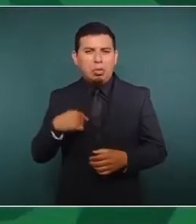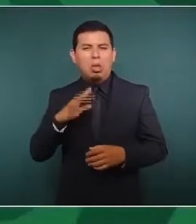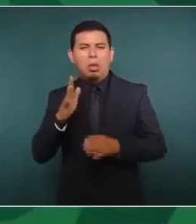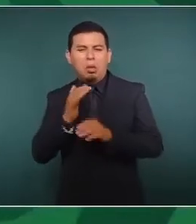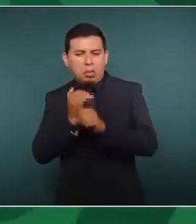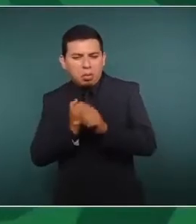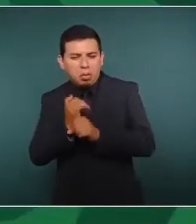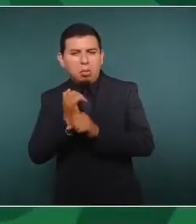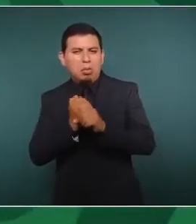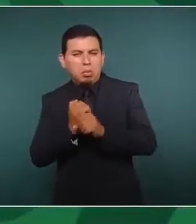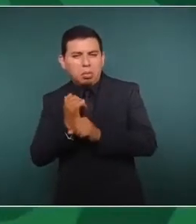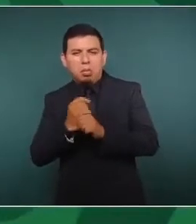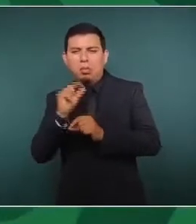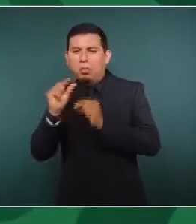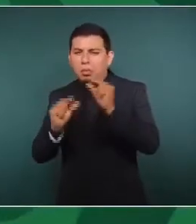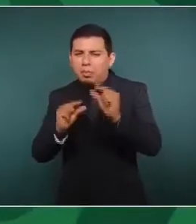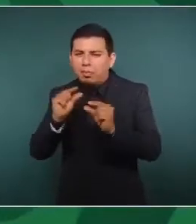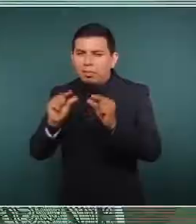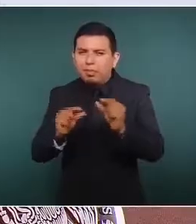por